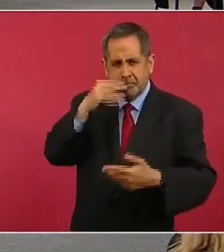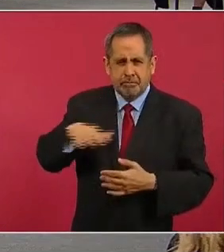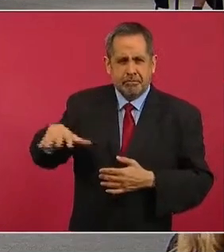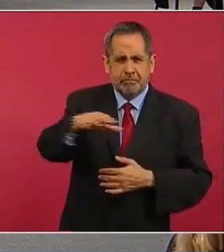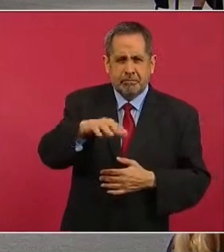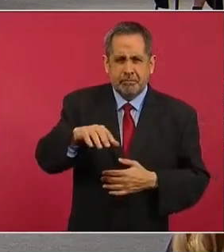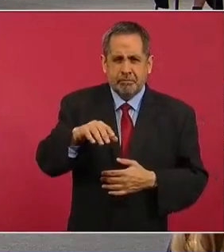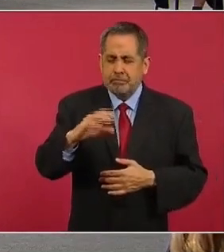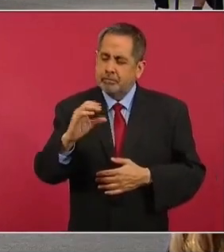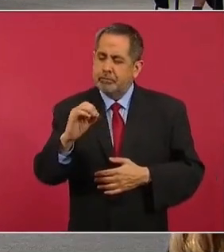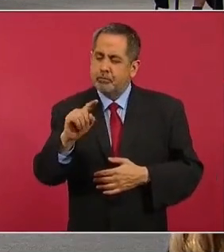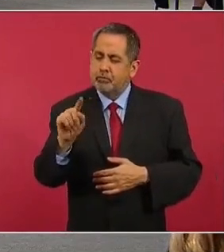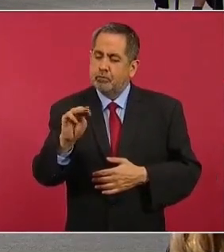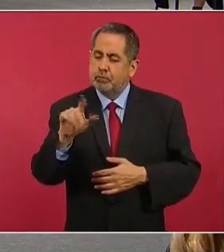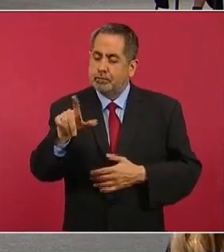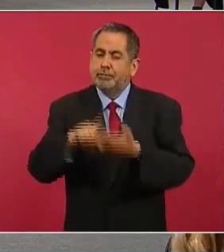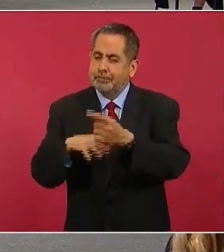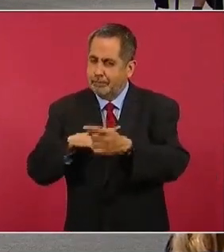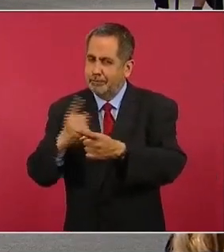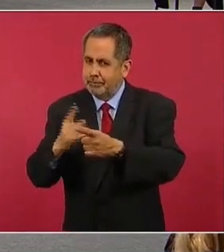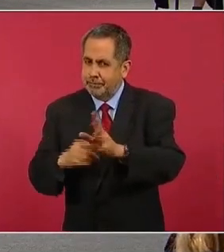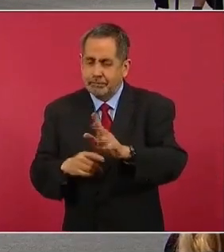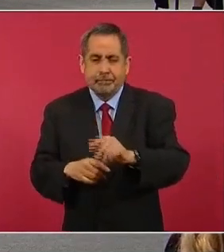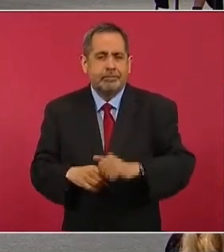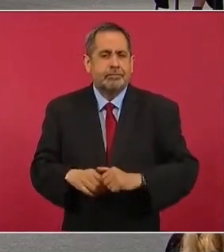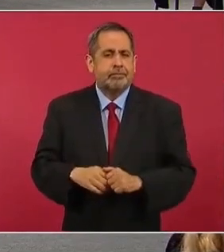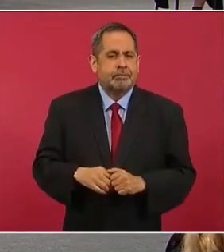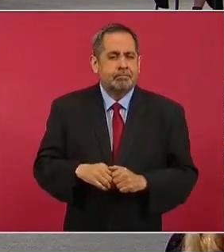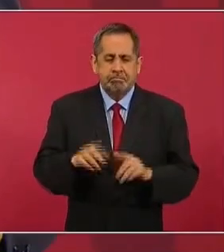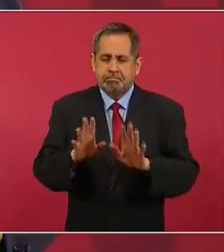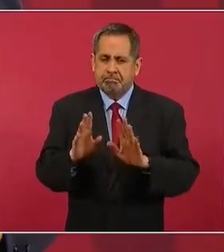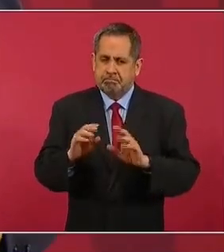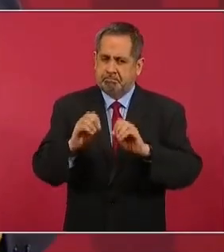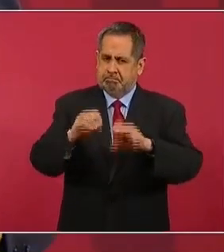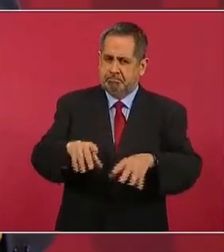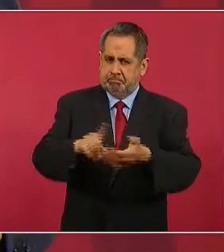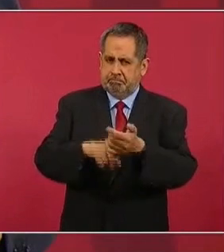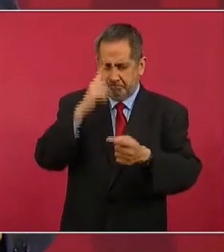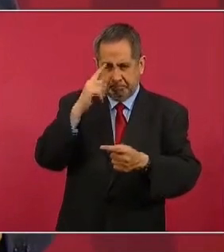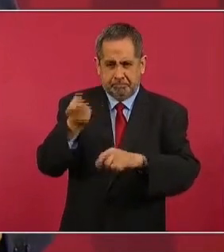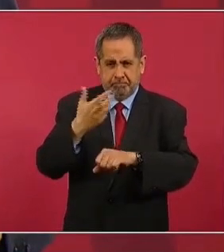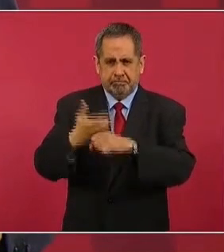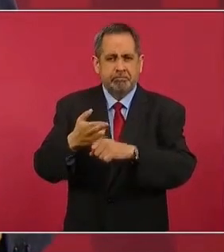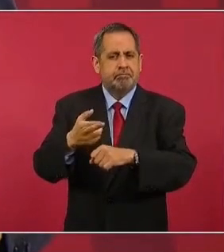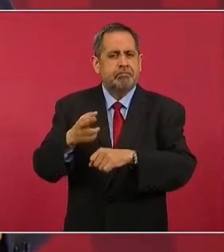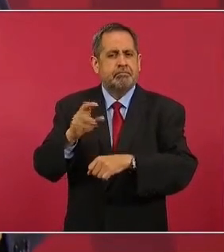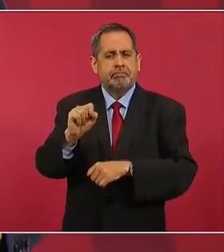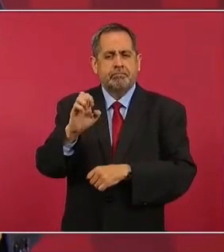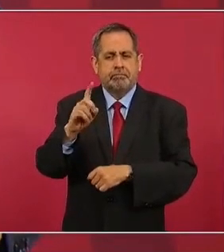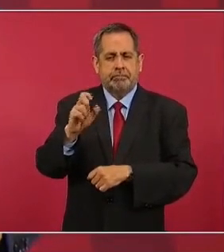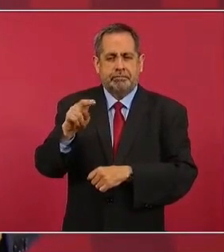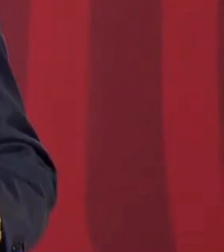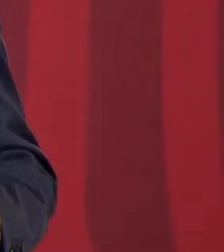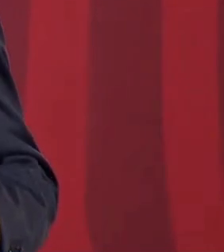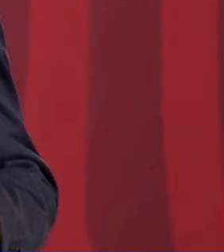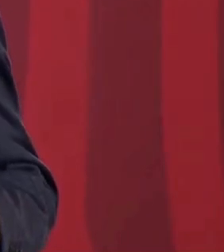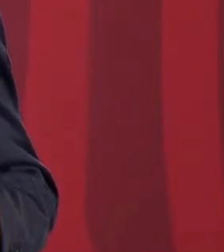Cozumel. Sí, esa, pero esa se le va a dejar a la Secretaría de la Defensa. Ah, ya.